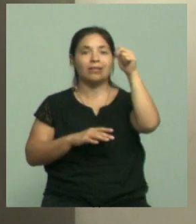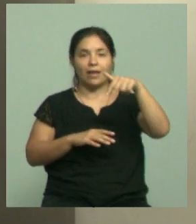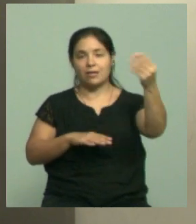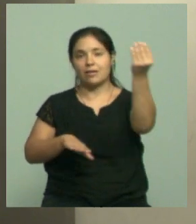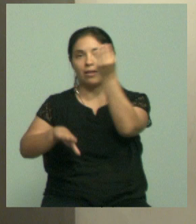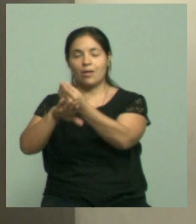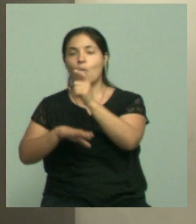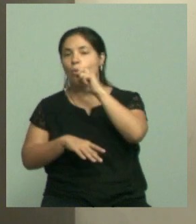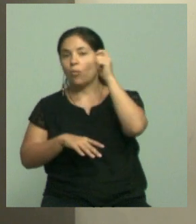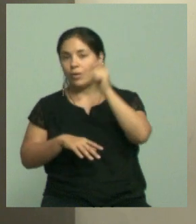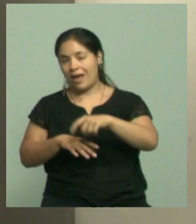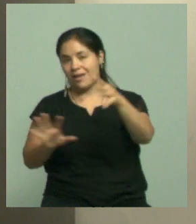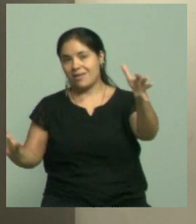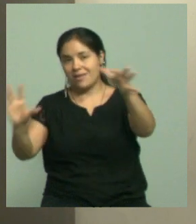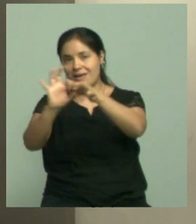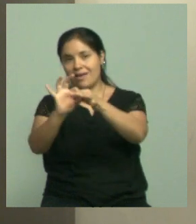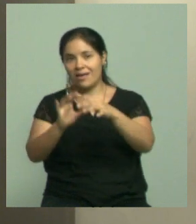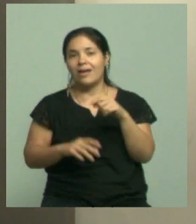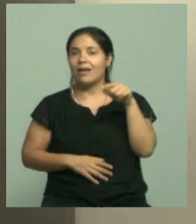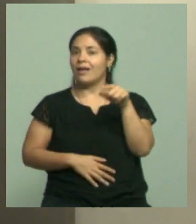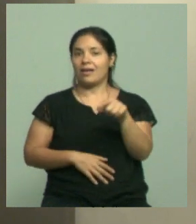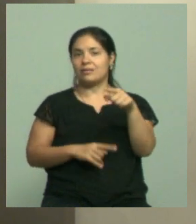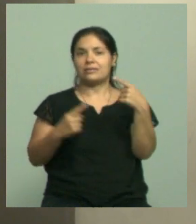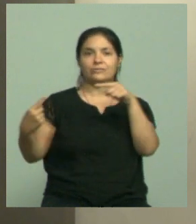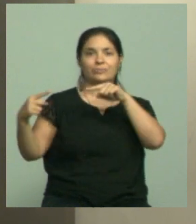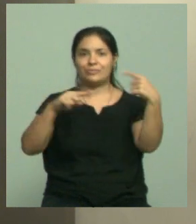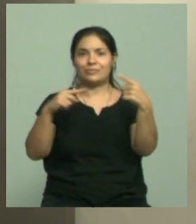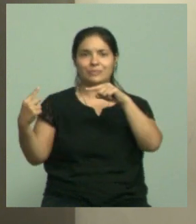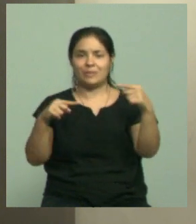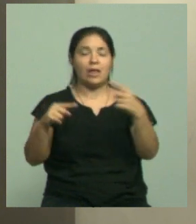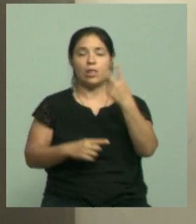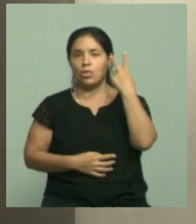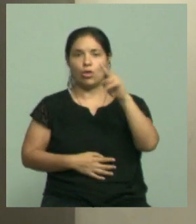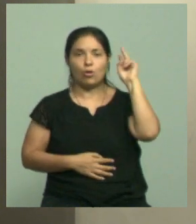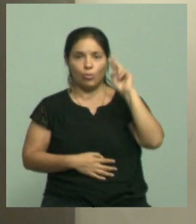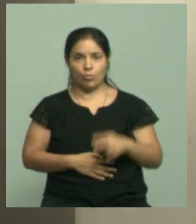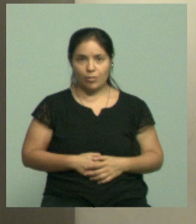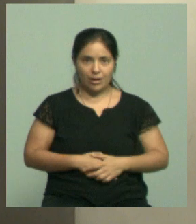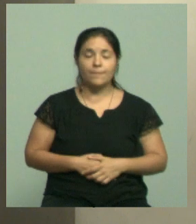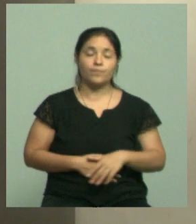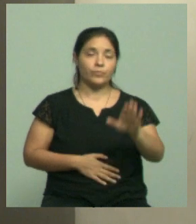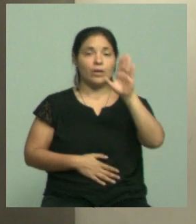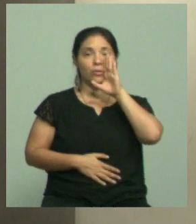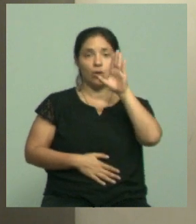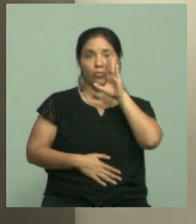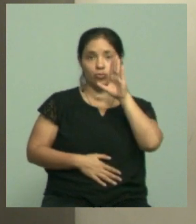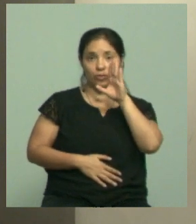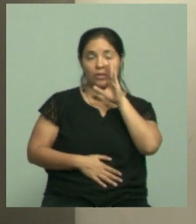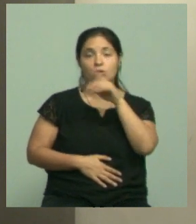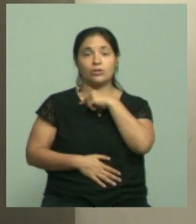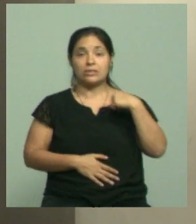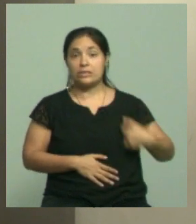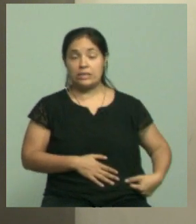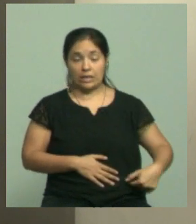conflicto ucraniano. Entonces yo creo que eso genera aún más tensión y rispideces. Entonces, para Estados Unidos, toda presencia china